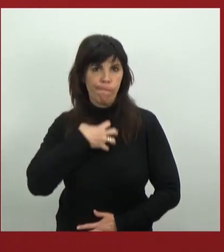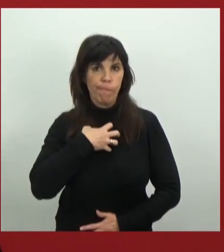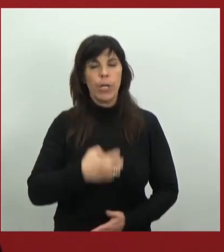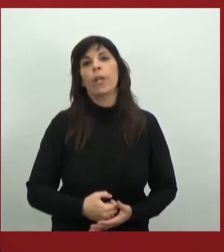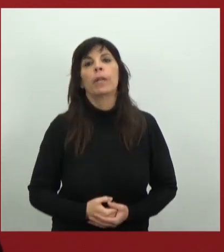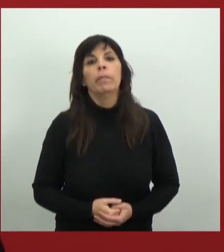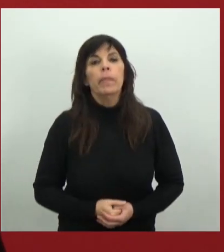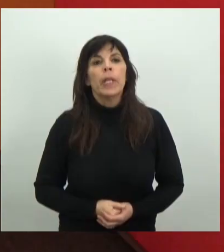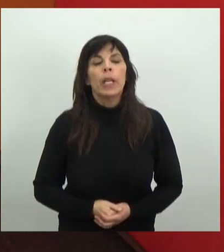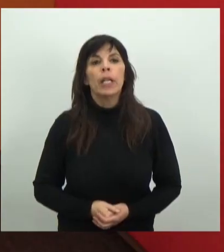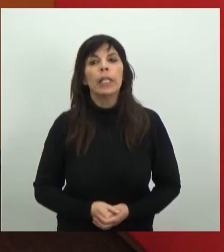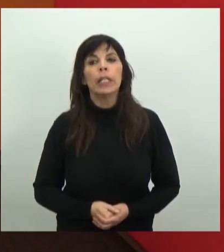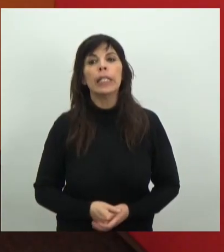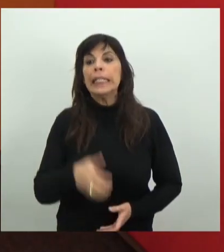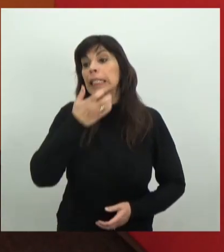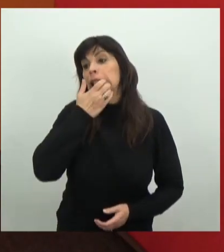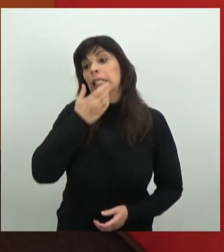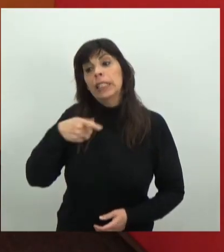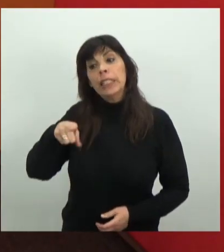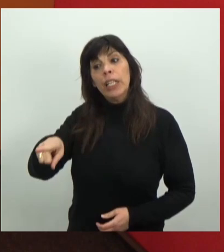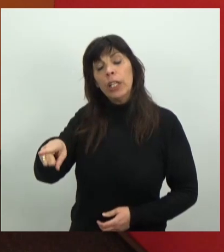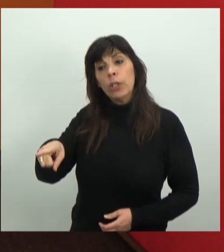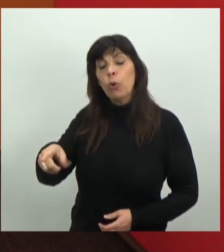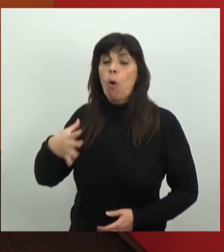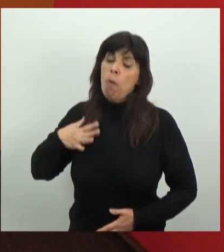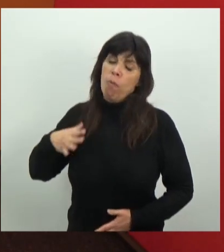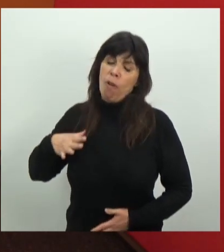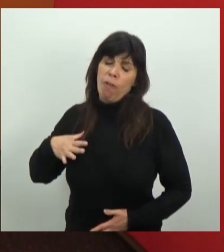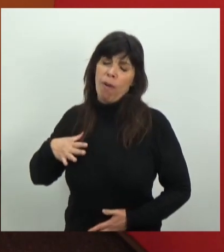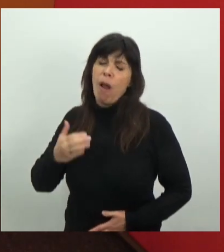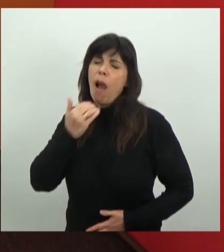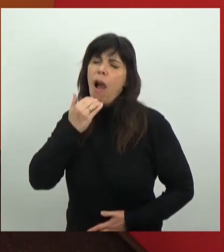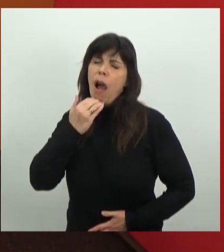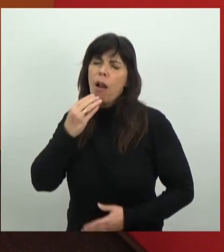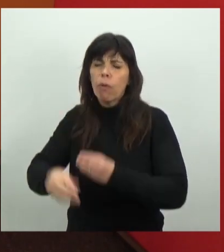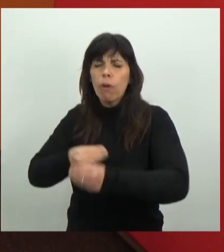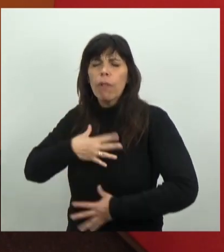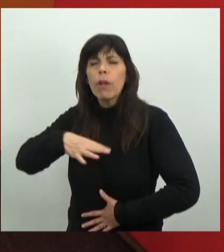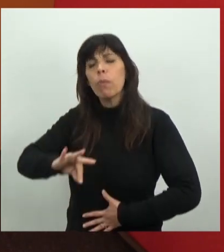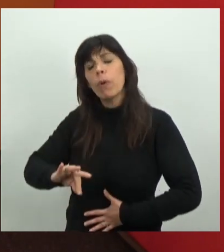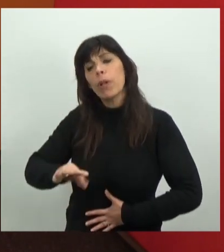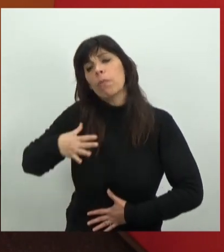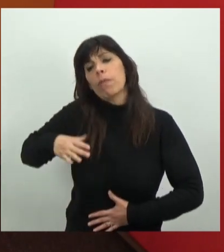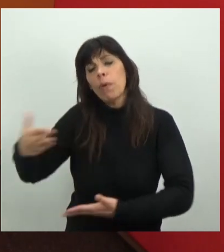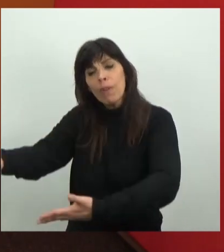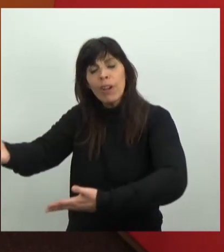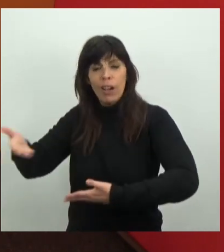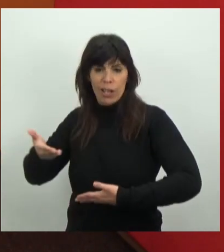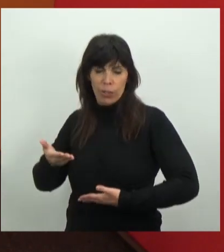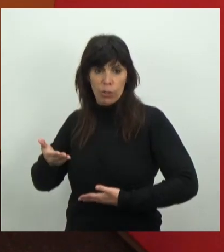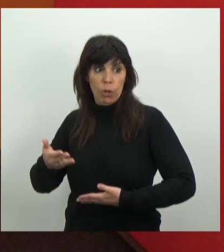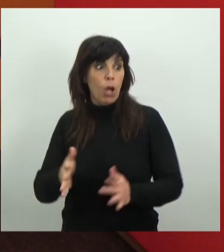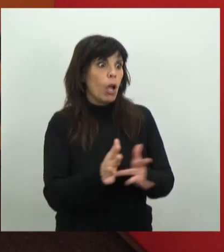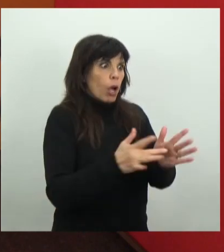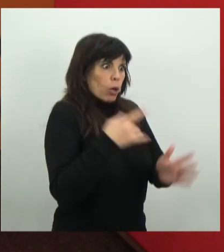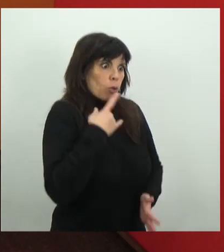Y dice, pero si puedes hacer algo, ayúdanos. Y dijo Jesucristo, dice en griego, si puedo hacer